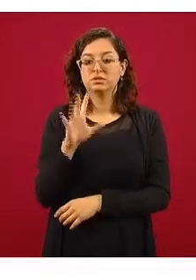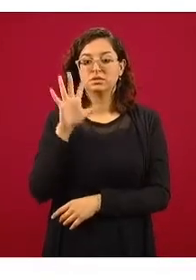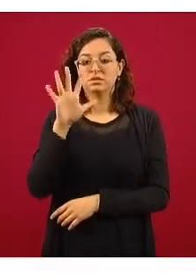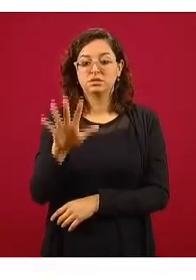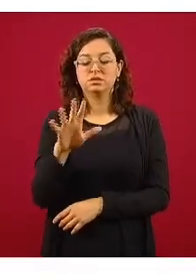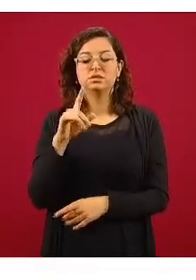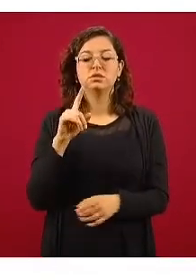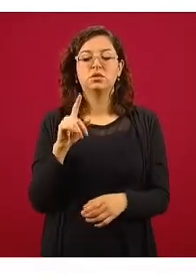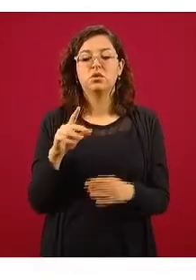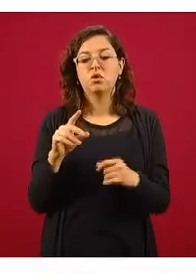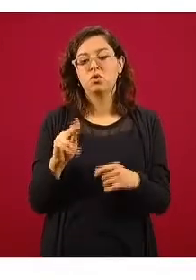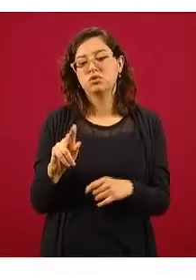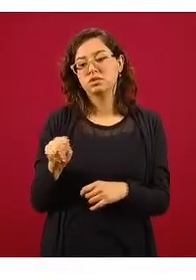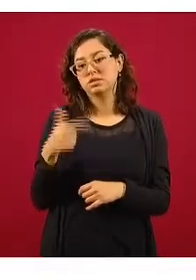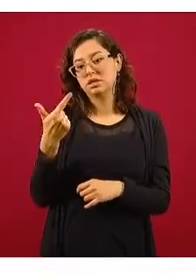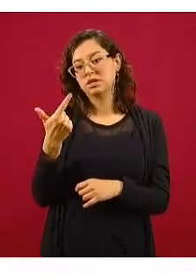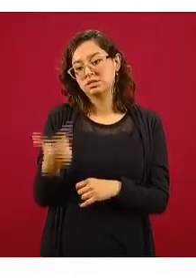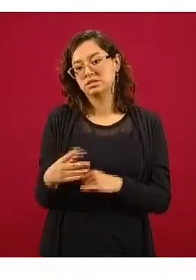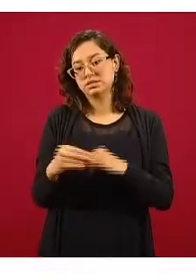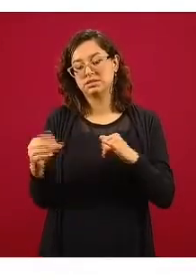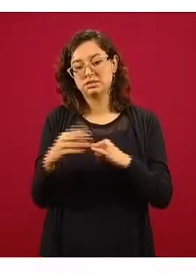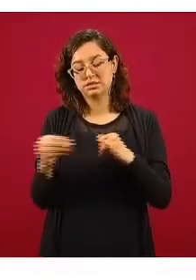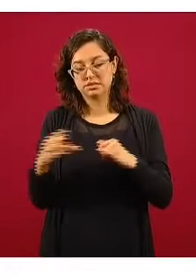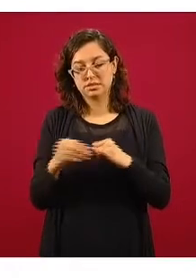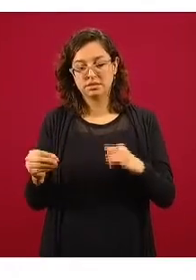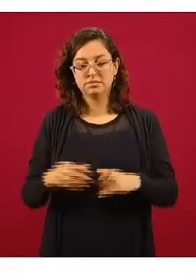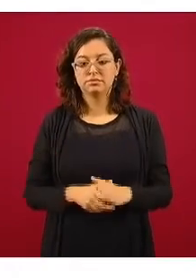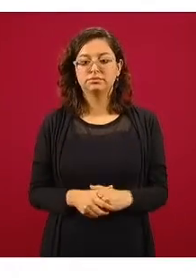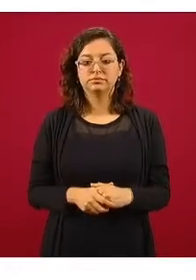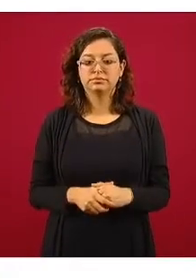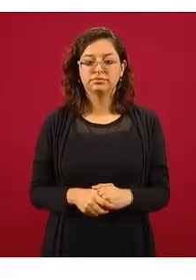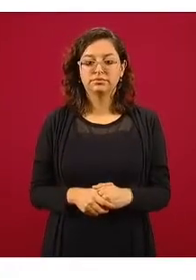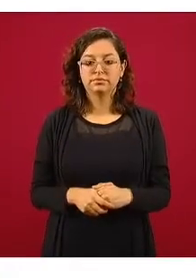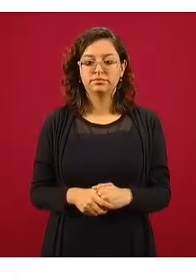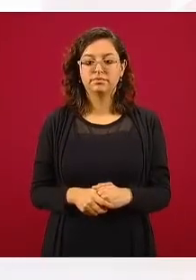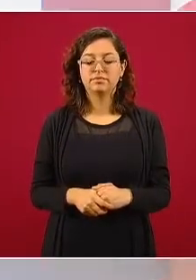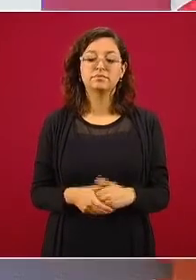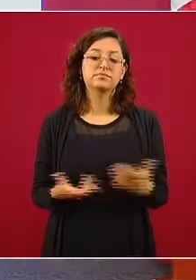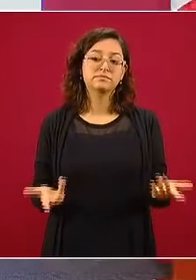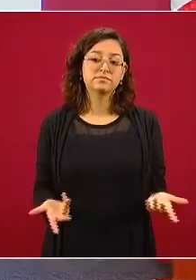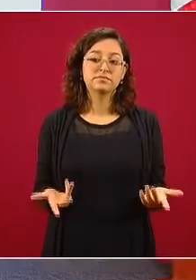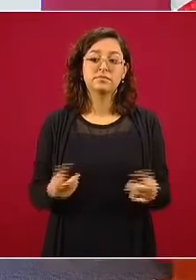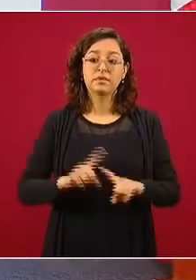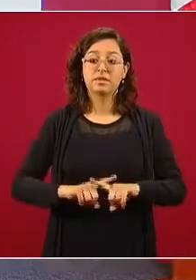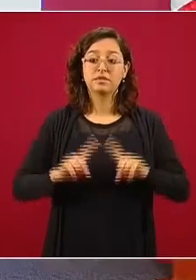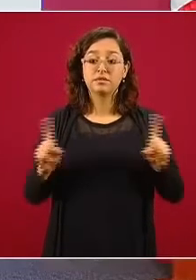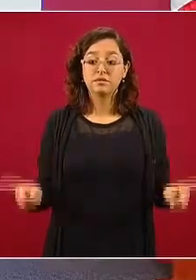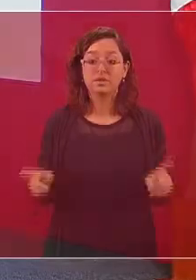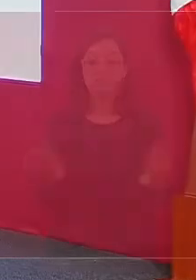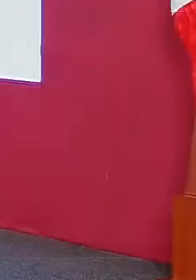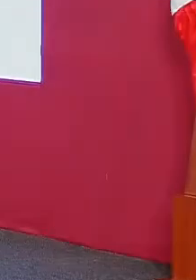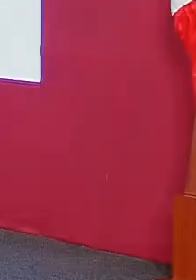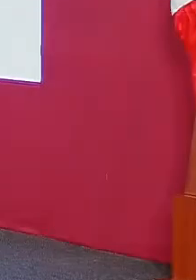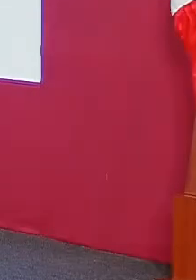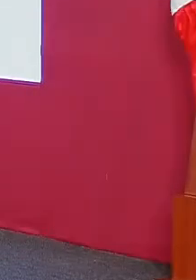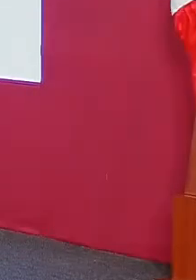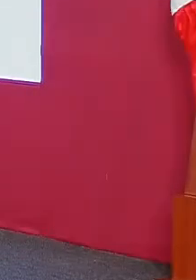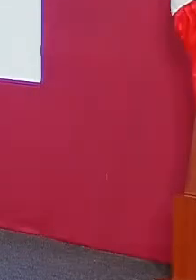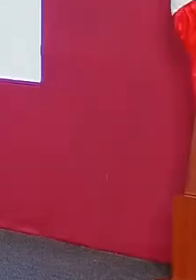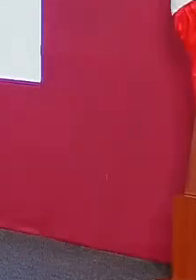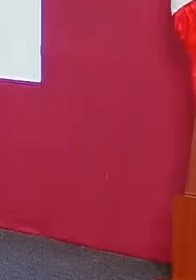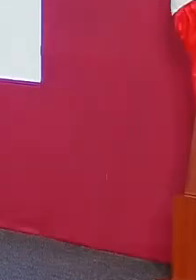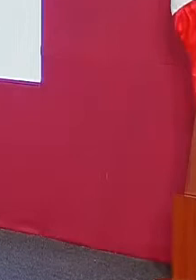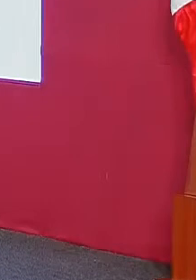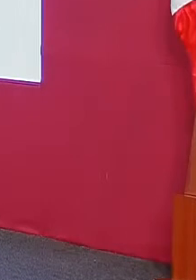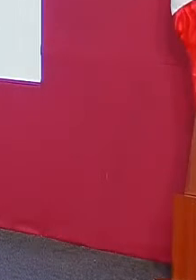6,235 pesos con 87 centavos por sus 300 dólares. Vamos a ver la diferencia si se envía con depósito a cuenta. Con depósito a